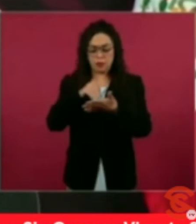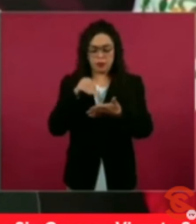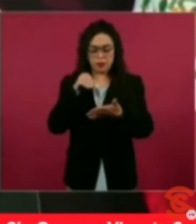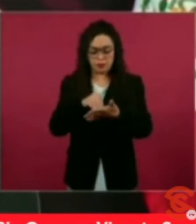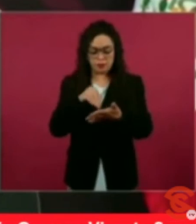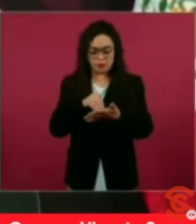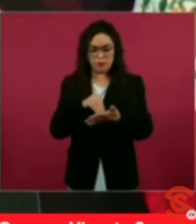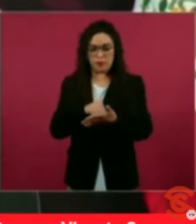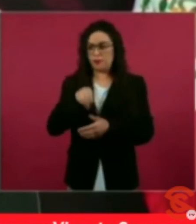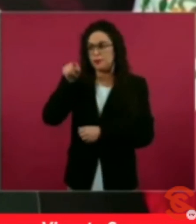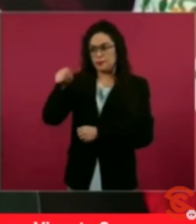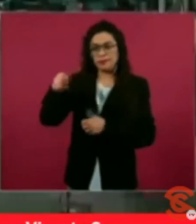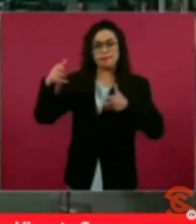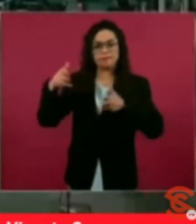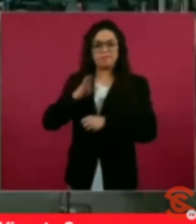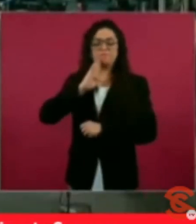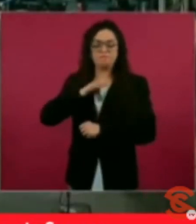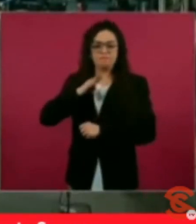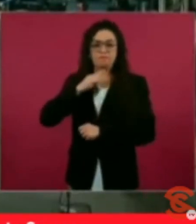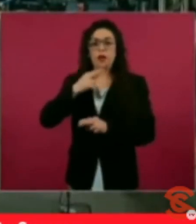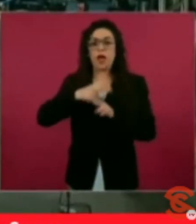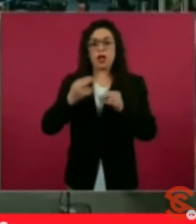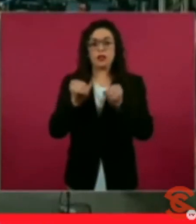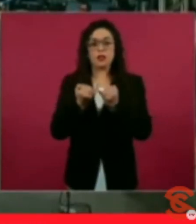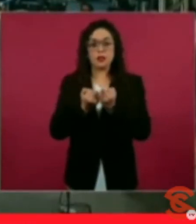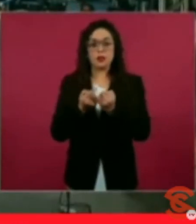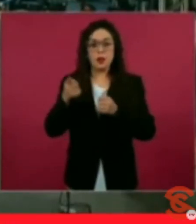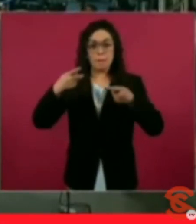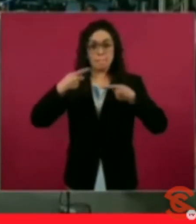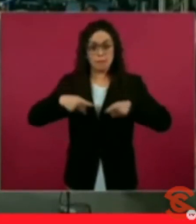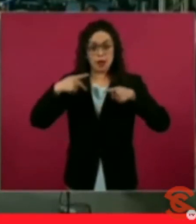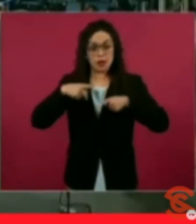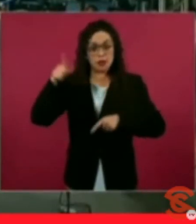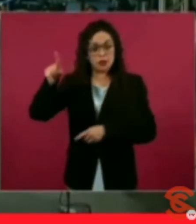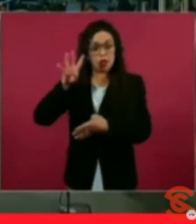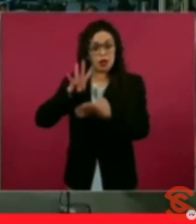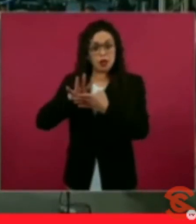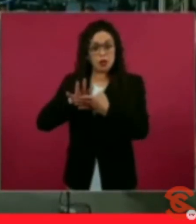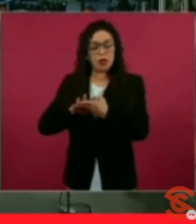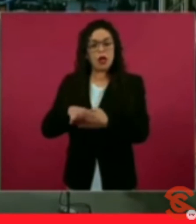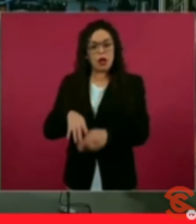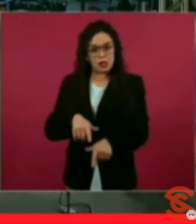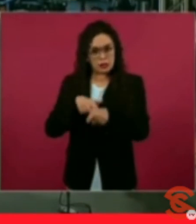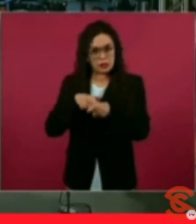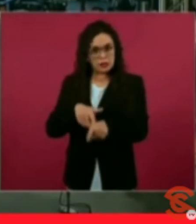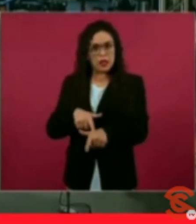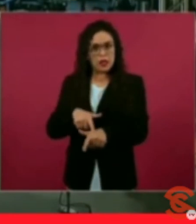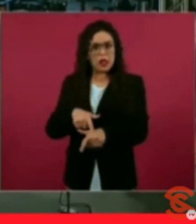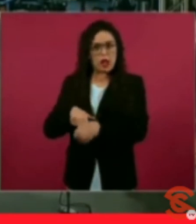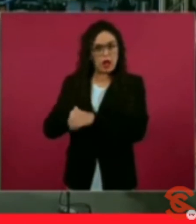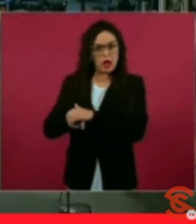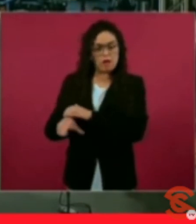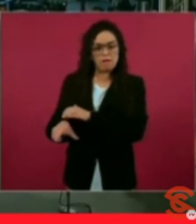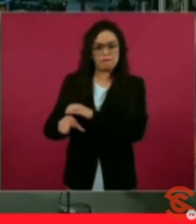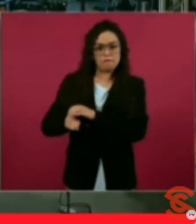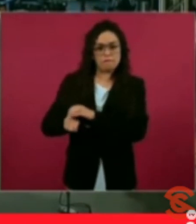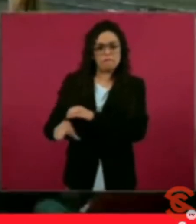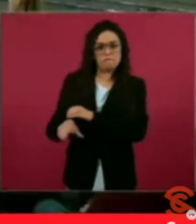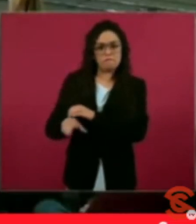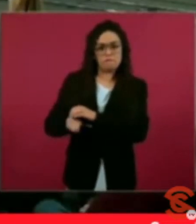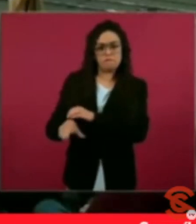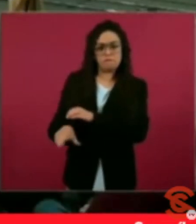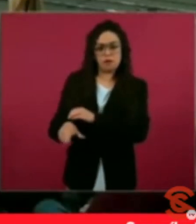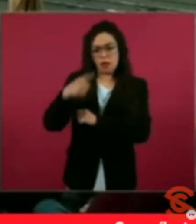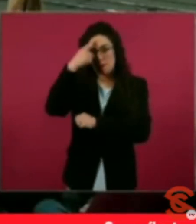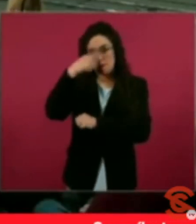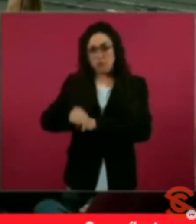También lo acusan de que estaba sobornando incluso a los reos, ¿eh? O sea, que seguía sobornando dentro de la prisión a los reos para que Y también aquí, la